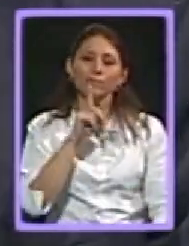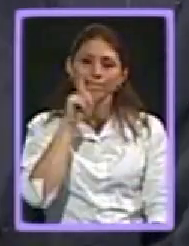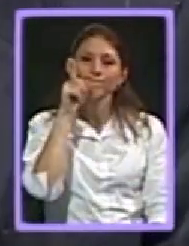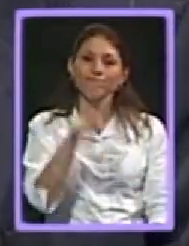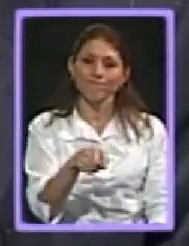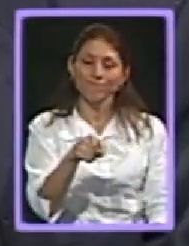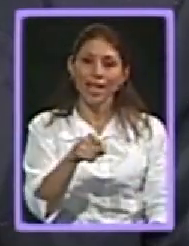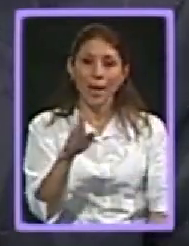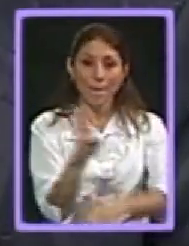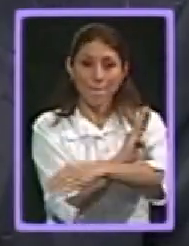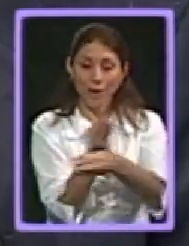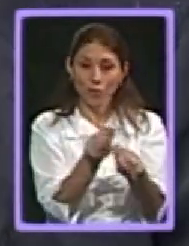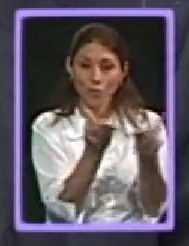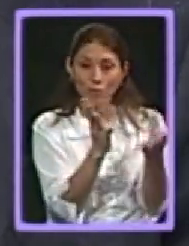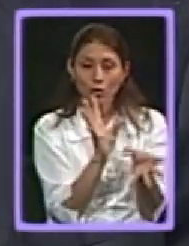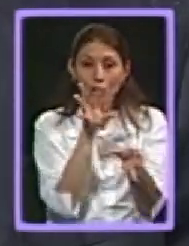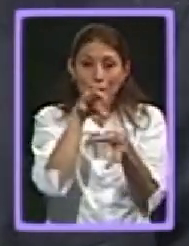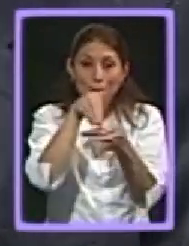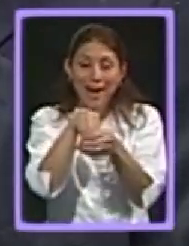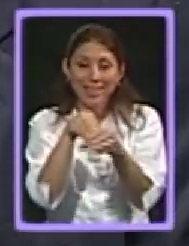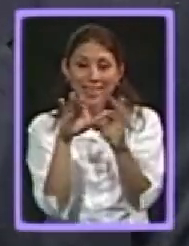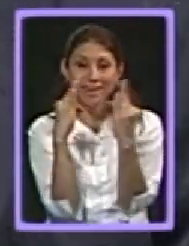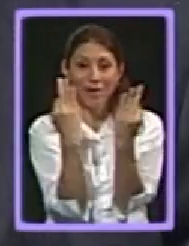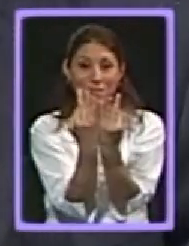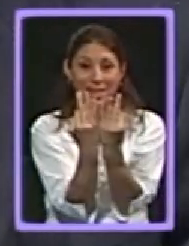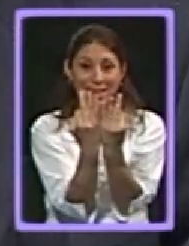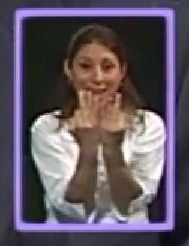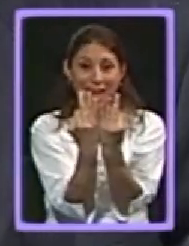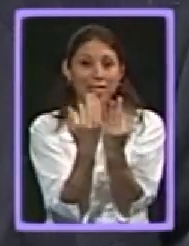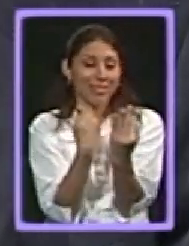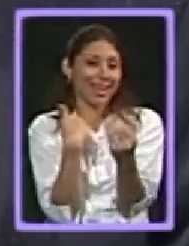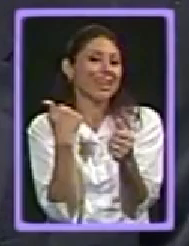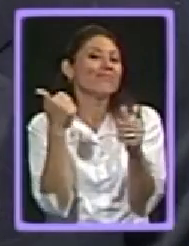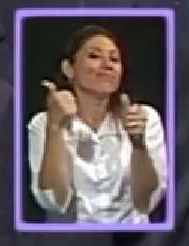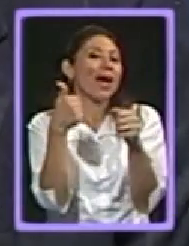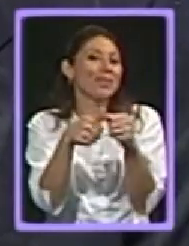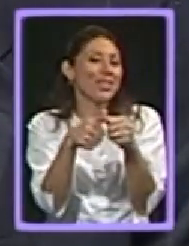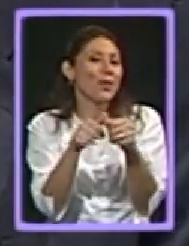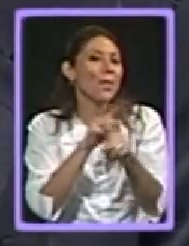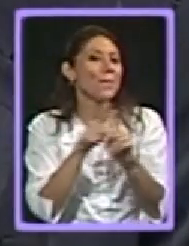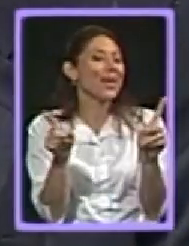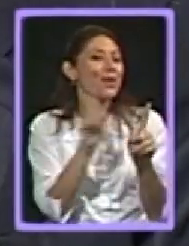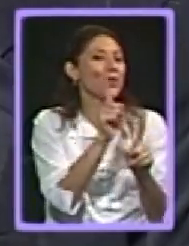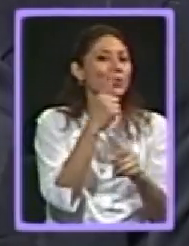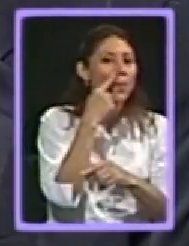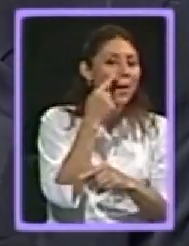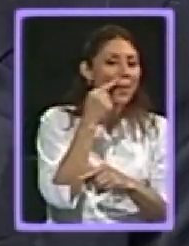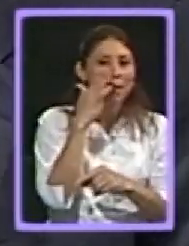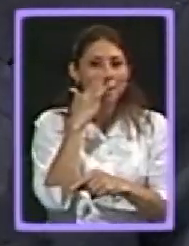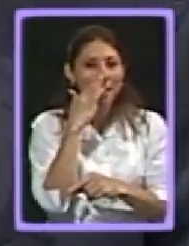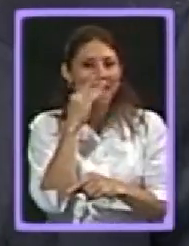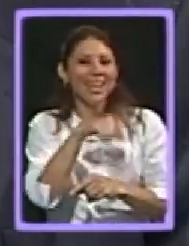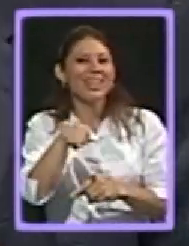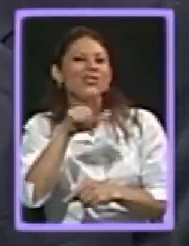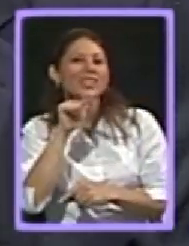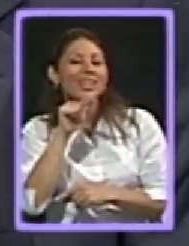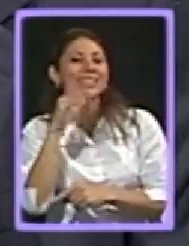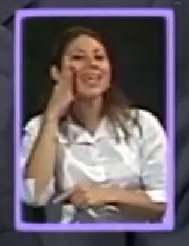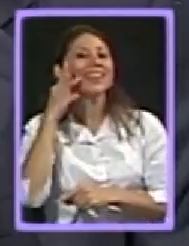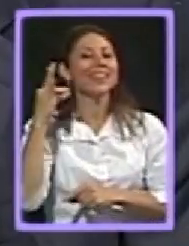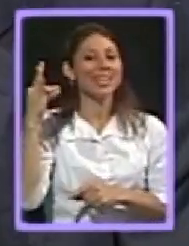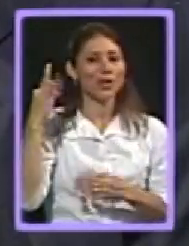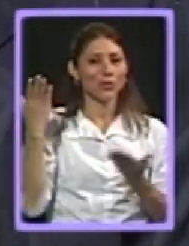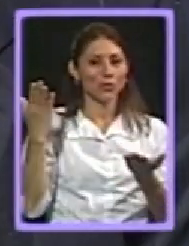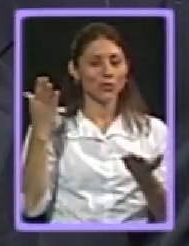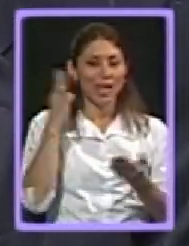son parte de la familia, tienen el apellido, son tíos. No es ni la esposa ni el esposo y no son